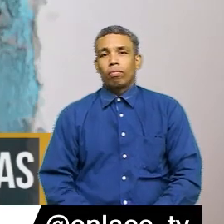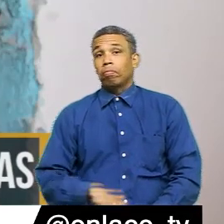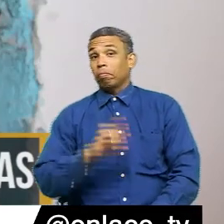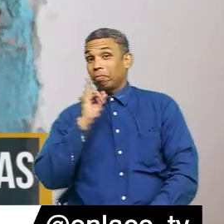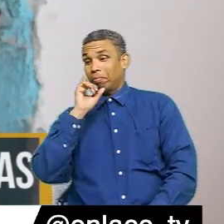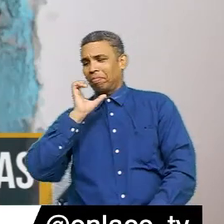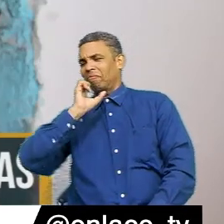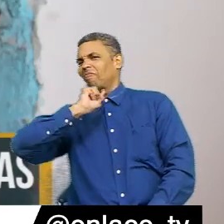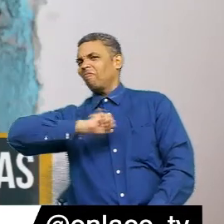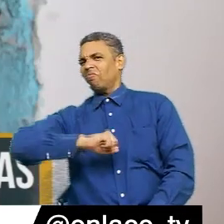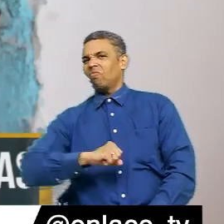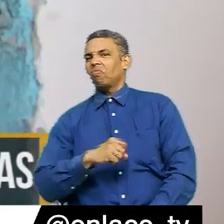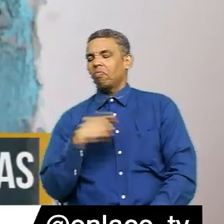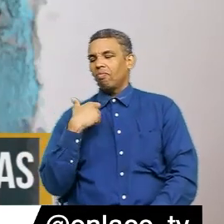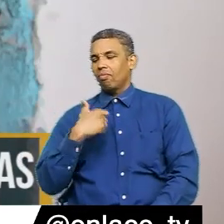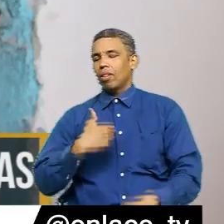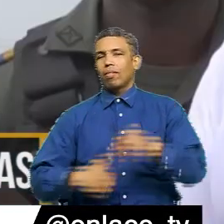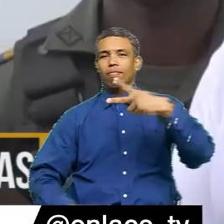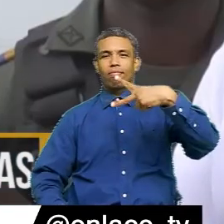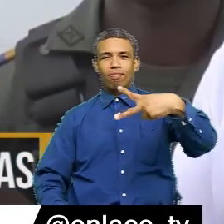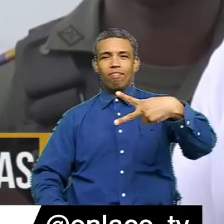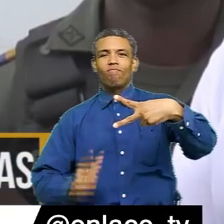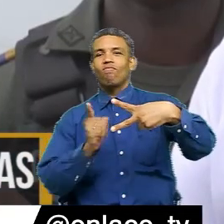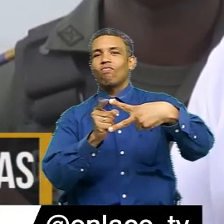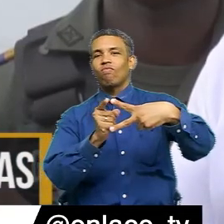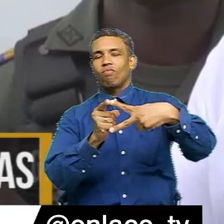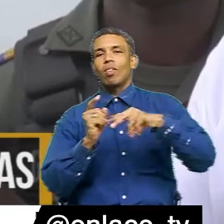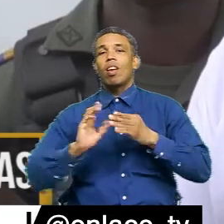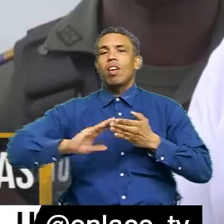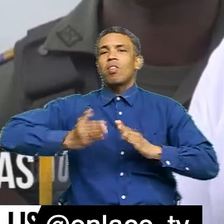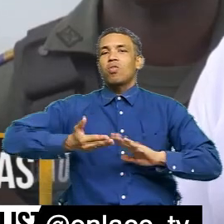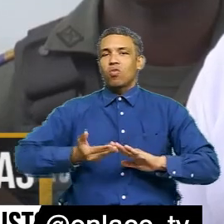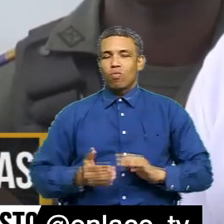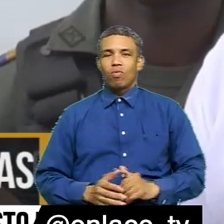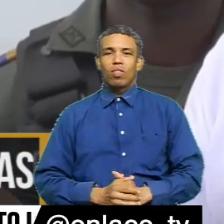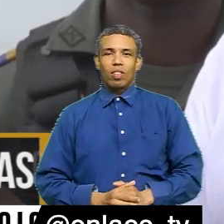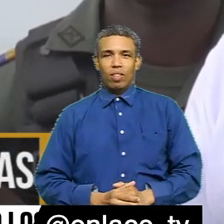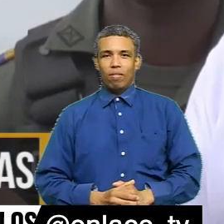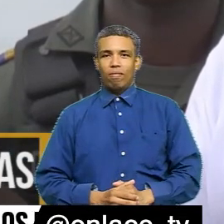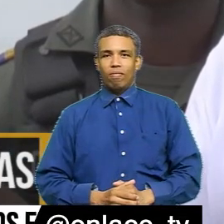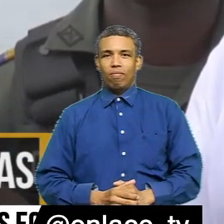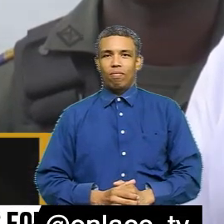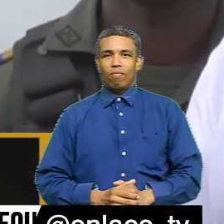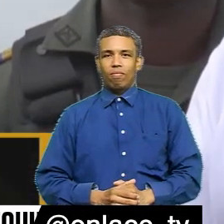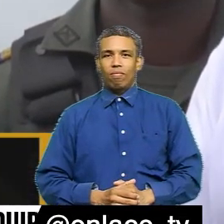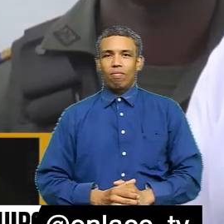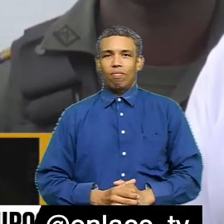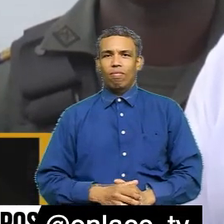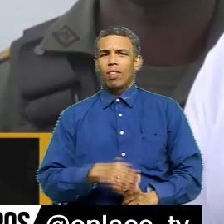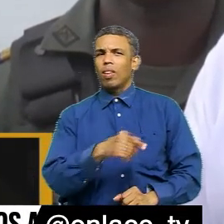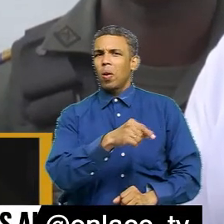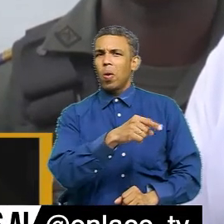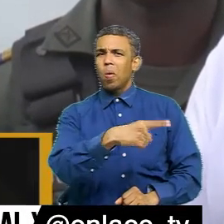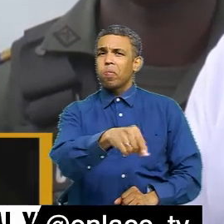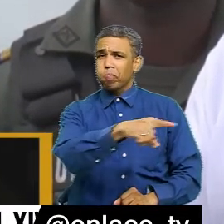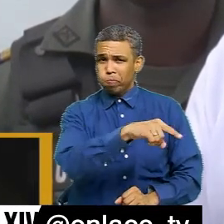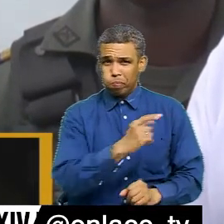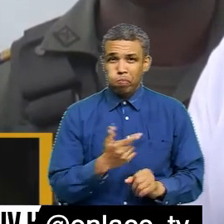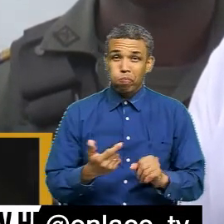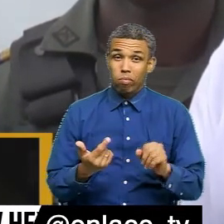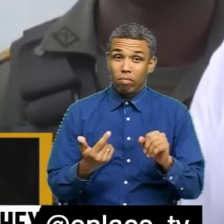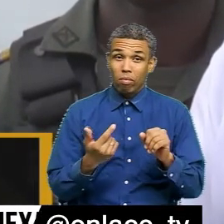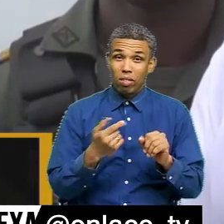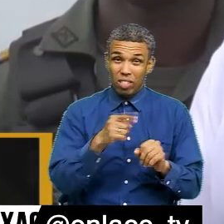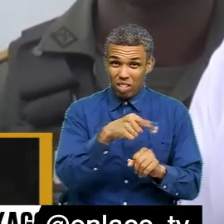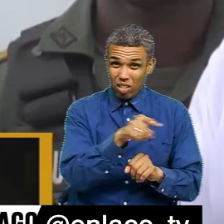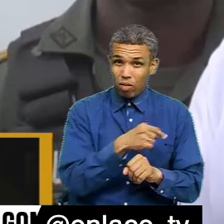La primera que todo es agradecer la confianza que han tenido estas víctimas de este delito extorsivo, que han